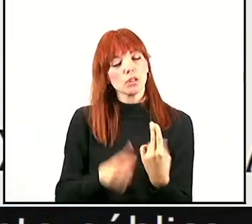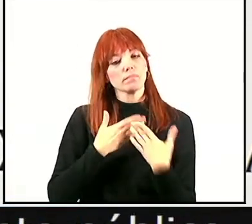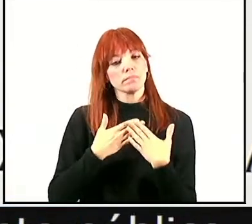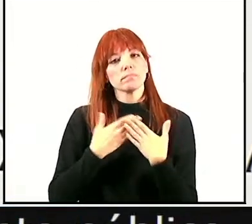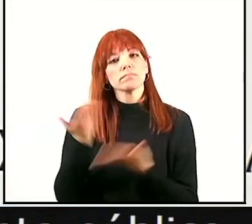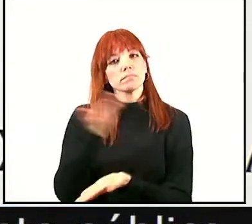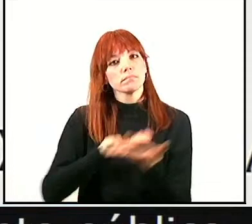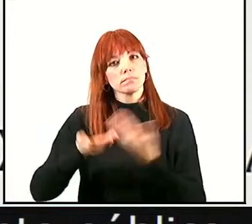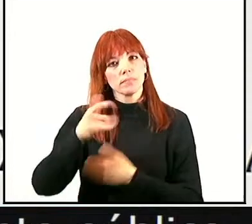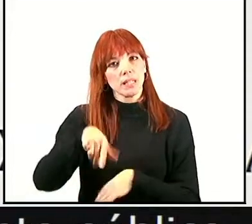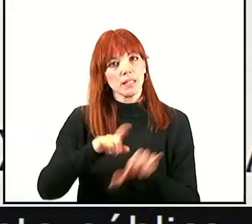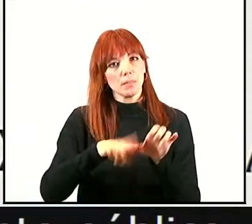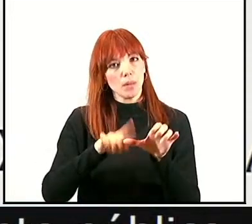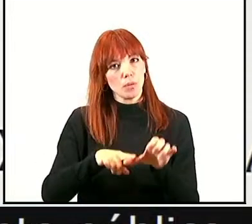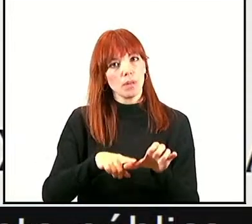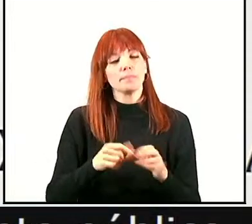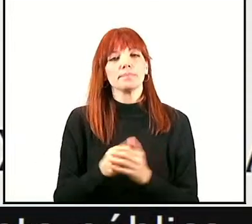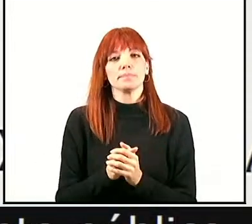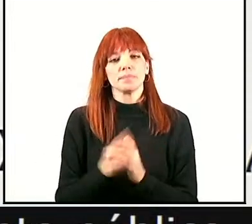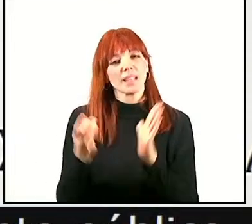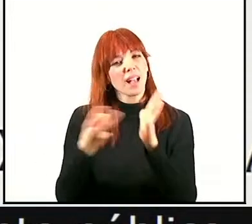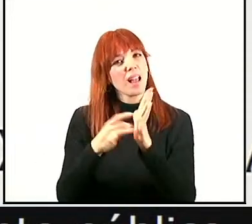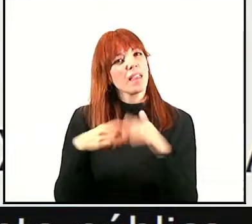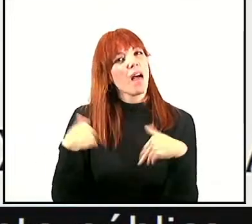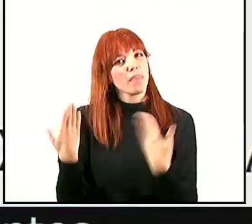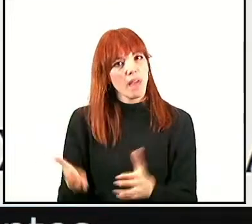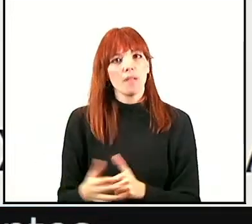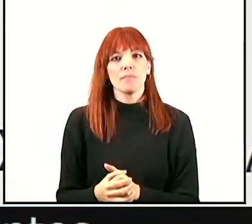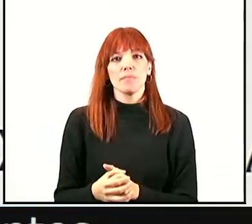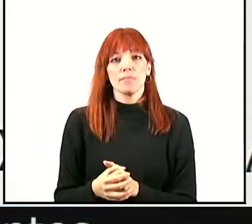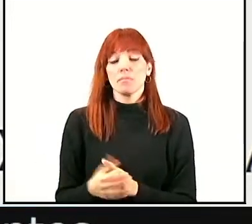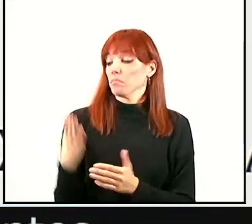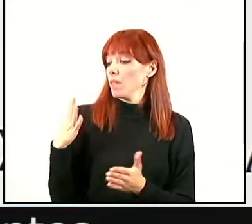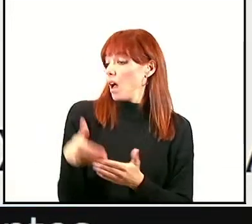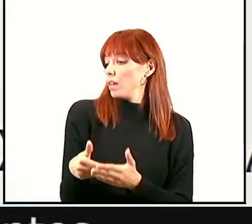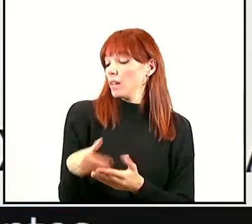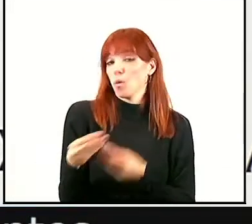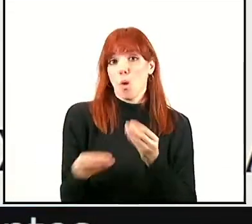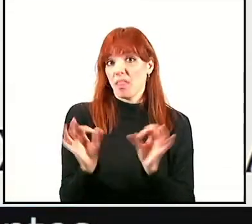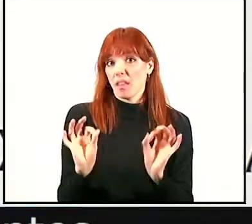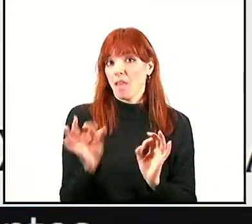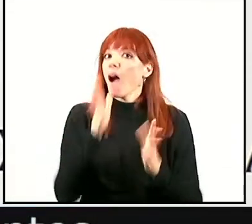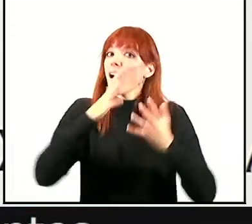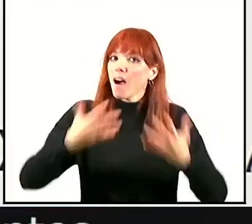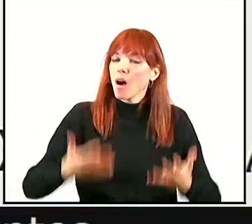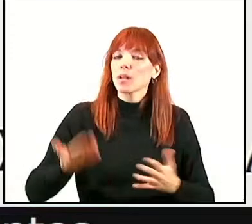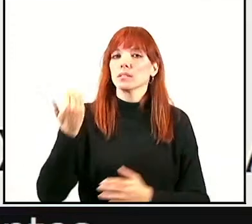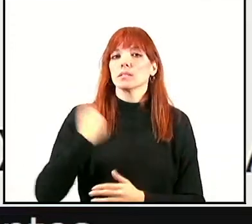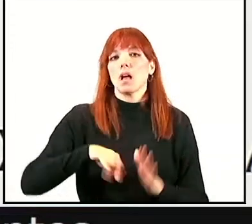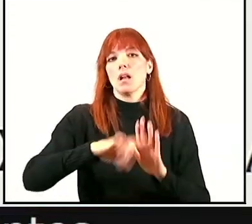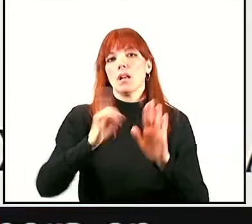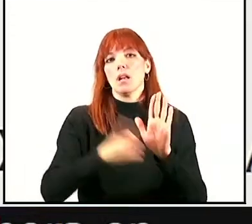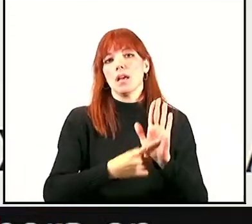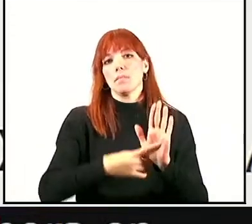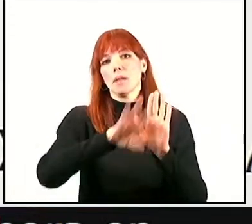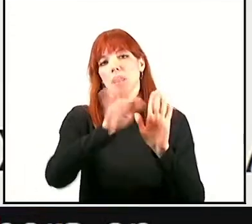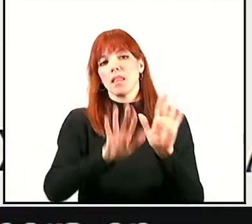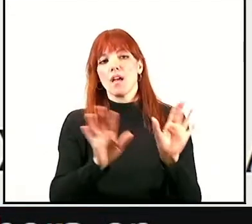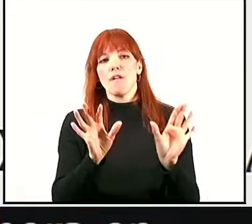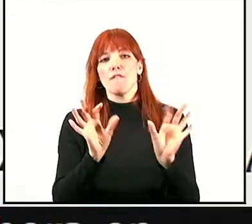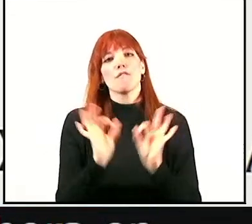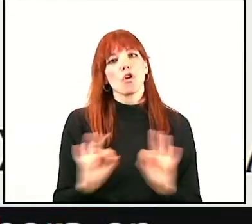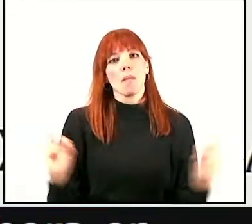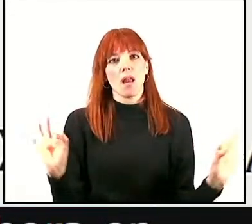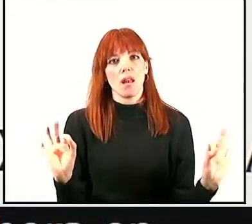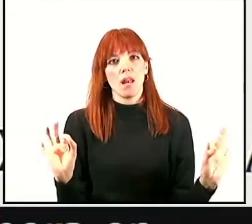cooperantes extremeñas. No lo habíamos hecho hasta ahora en rango de ley. Y esto puede parecerles a lo mejor una formalidad del